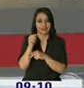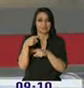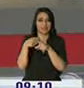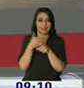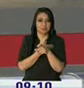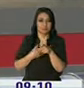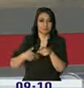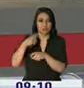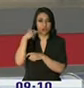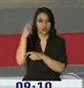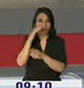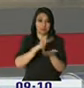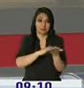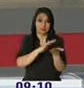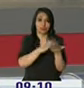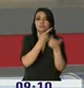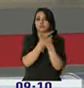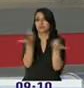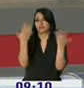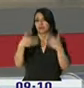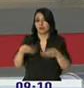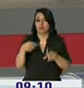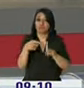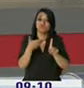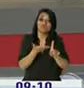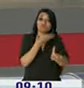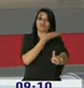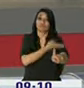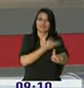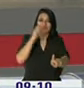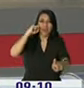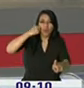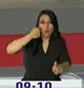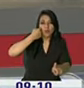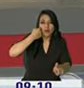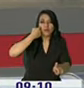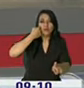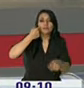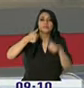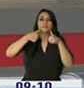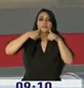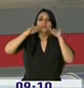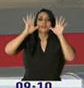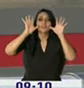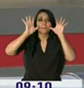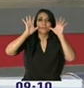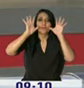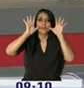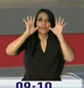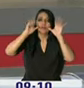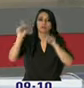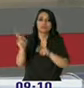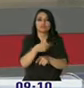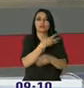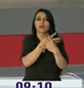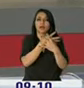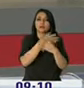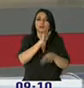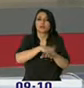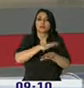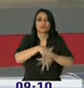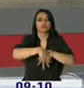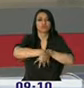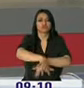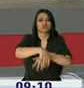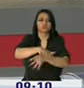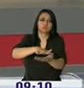expresidente Rafael Correa. El ciudadano, hay que recordar, fue detenido en diciembre pasado al ser sentenciado por su participación en los actos